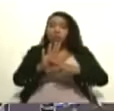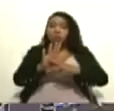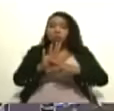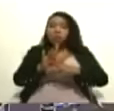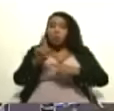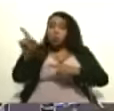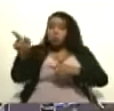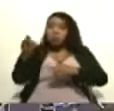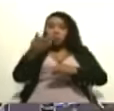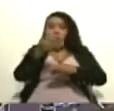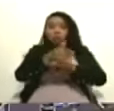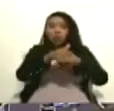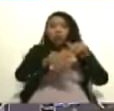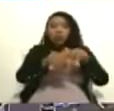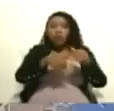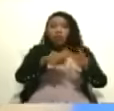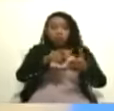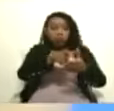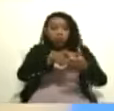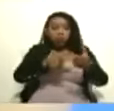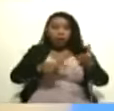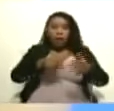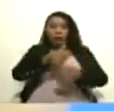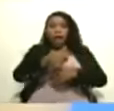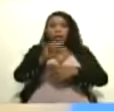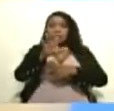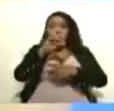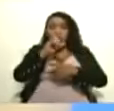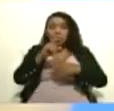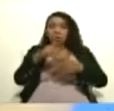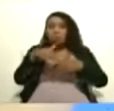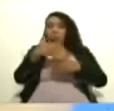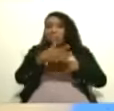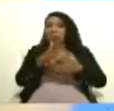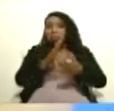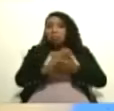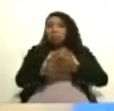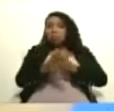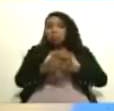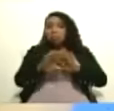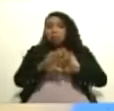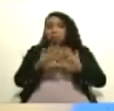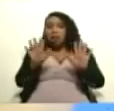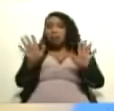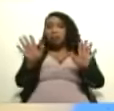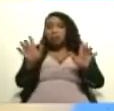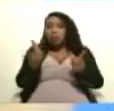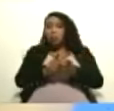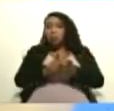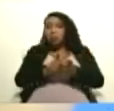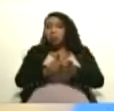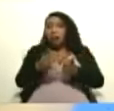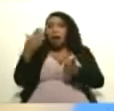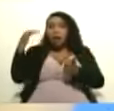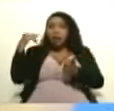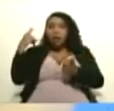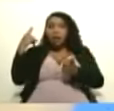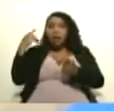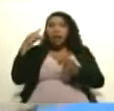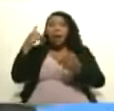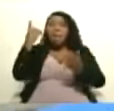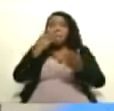usted iba y votaba por una tarjeta cada 5 años y después se olvidaban de los habitantes de Venezuela a partir de